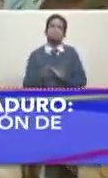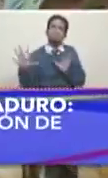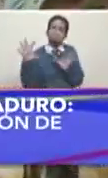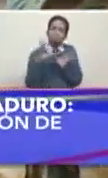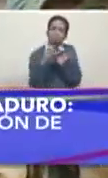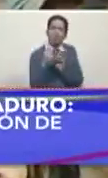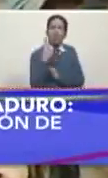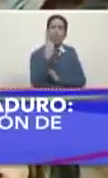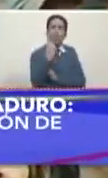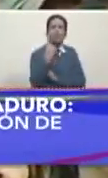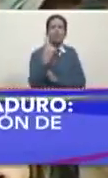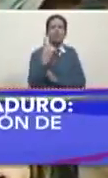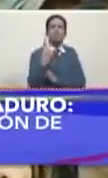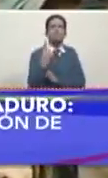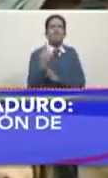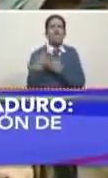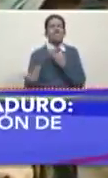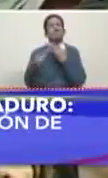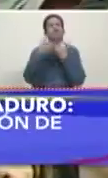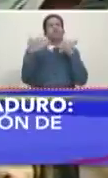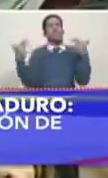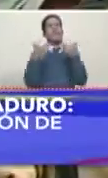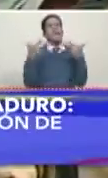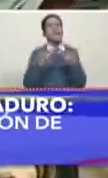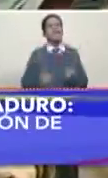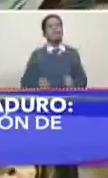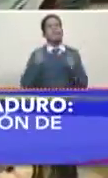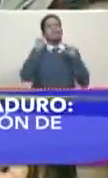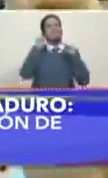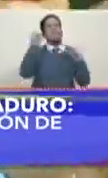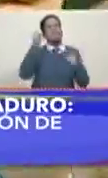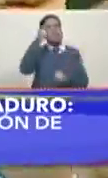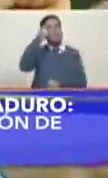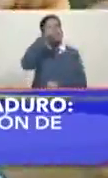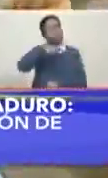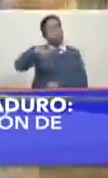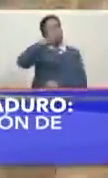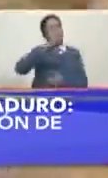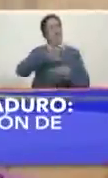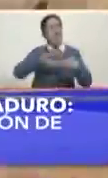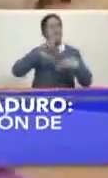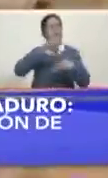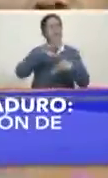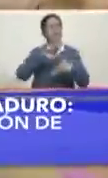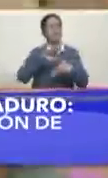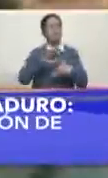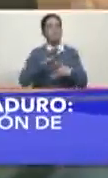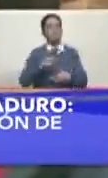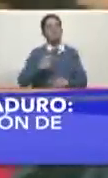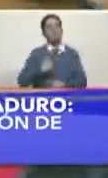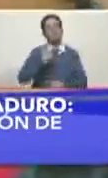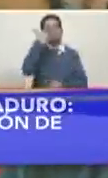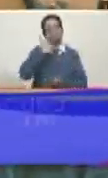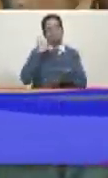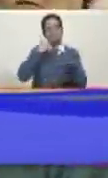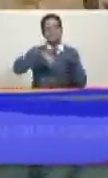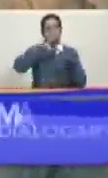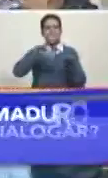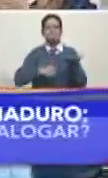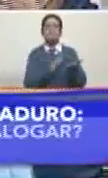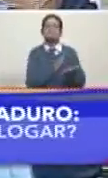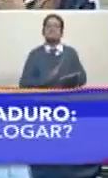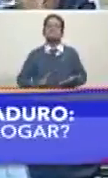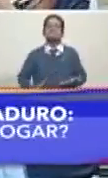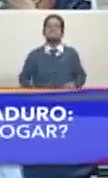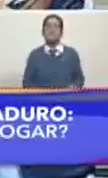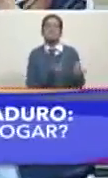el belicismo y la guerra. ¡Que vivan los pueblos de América! Nicolás Maduro Moro, presidente de la República